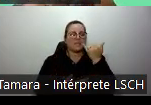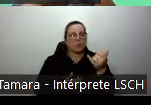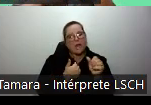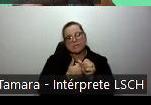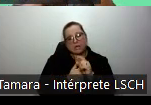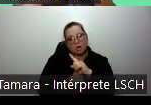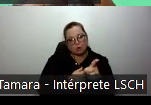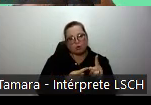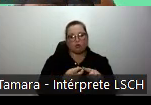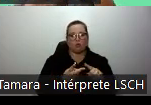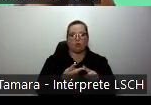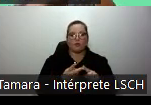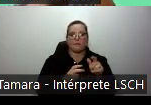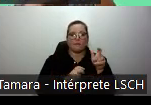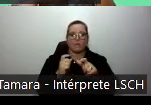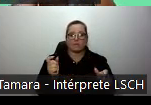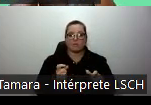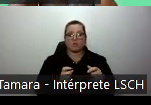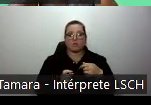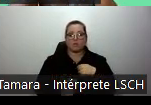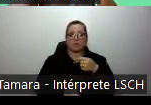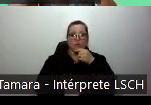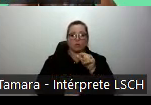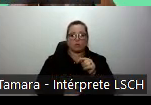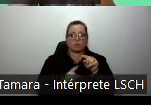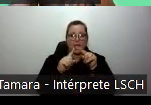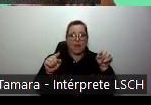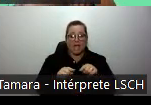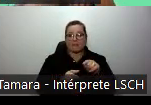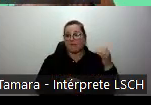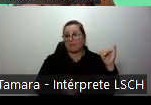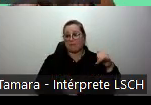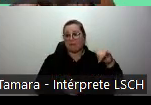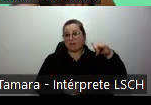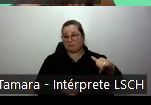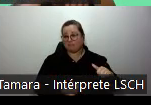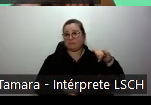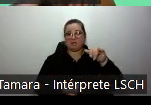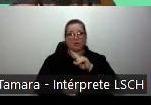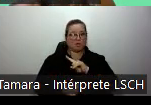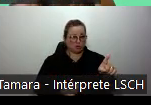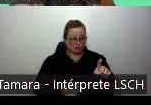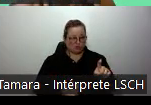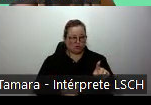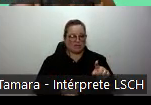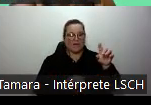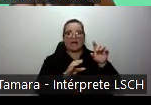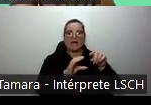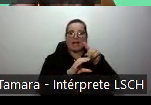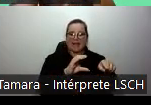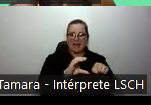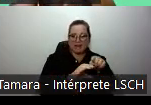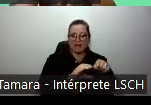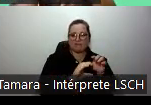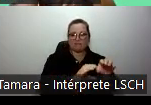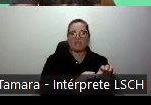eh Por ejemplo hay gente yo estoy a punto de comprarme un alarma de despertador de nuevo para no tener que despertarme con el celular por ejemplo esas cosas pueden